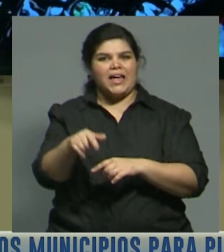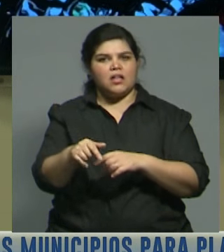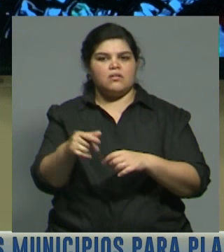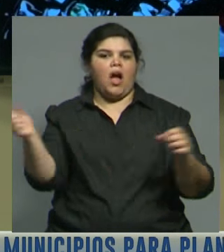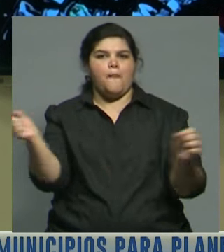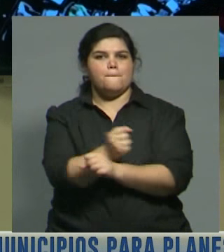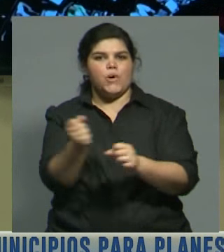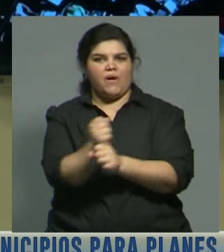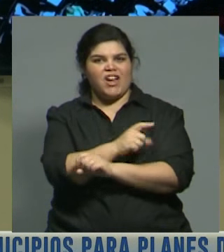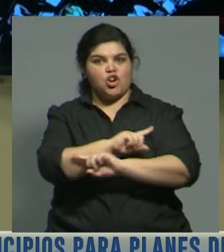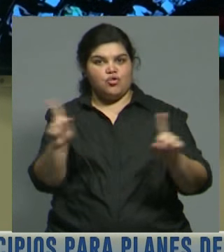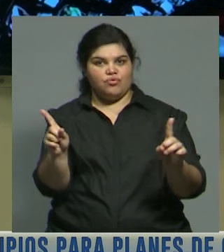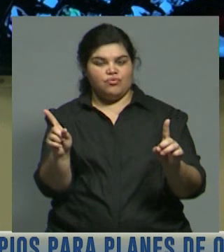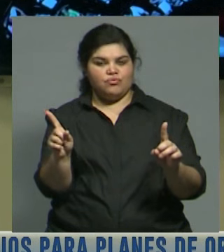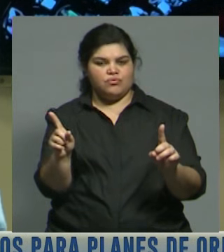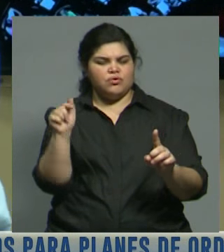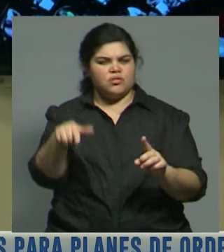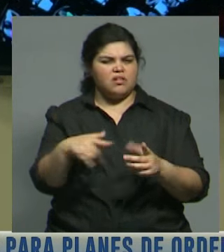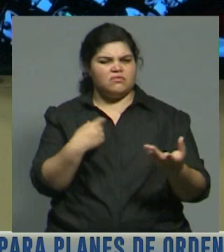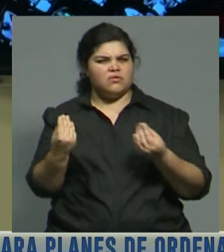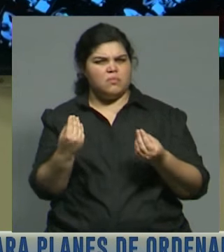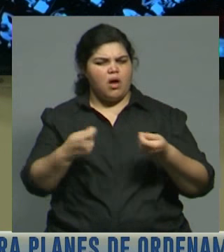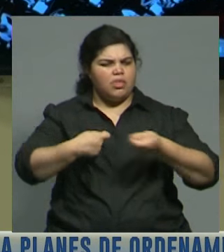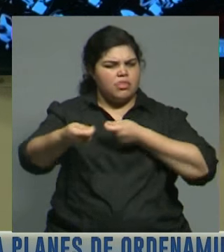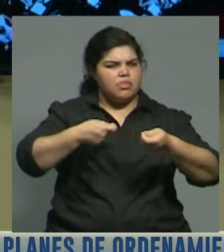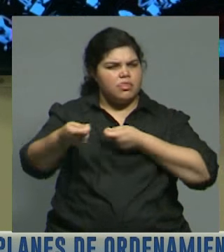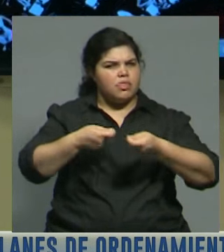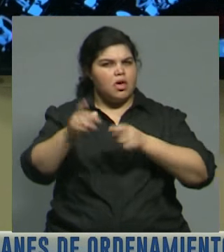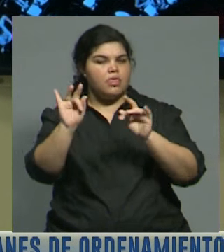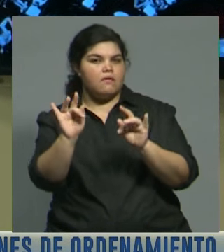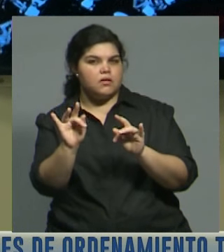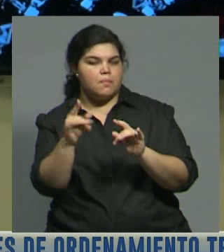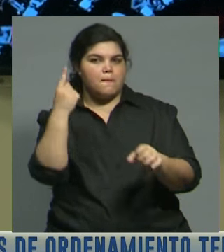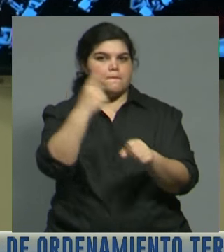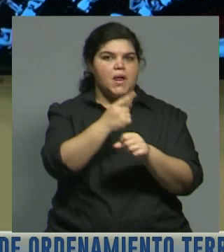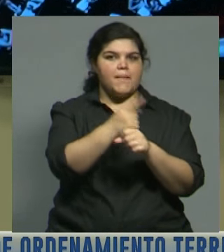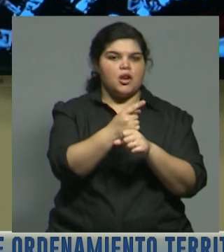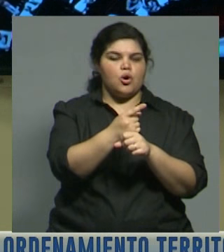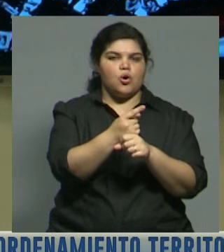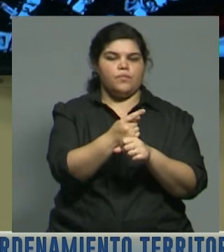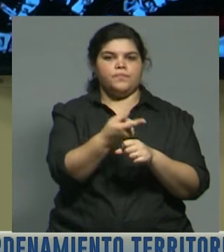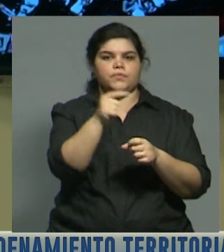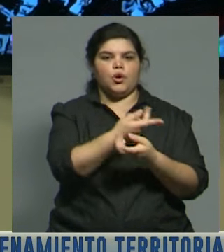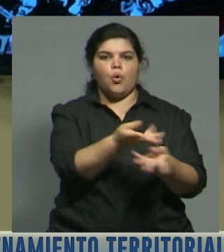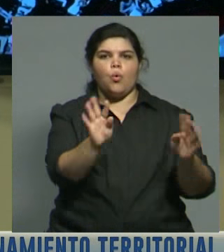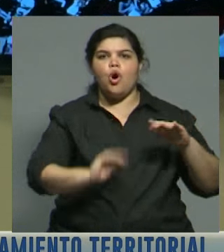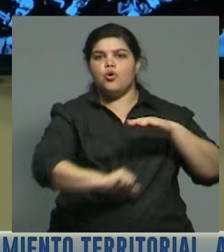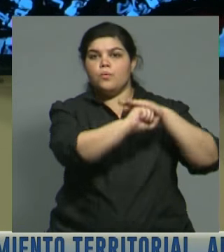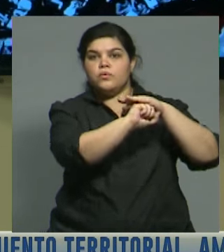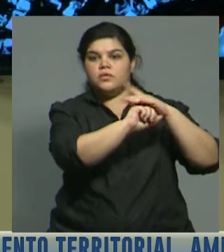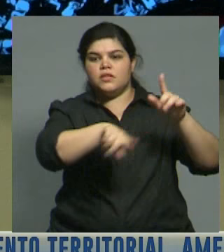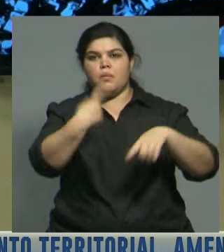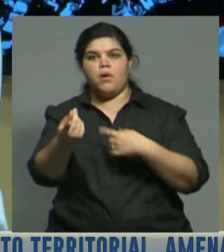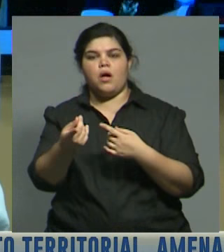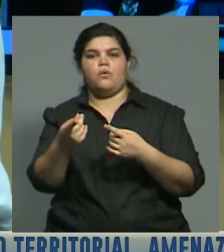cabo. Con lo cual parece que las negociaciones han sido bastante complejas. Por un lado se negoció el quórum, luego se tuvieron que negociar los votos afirmativos, y por